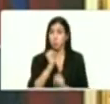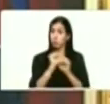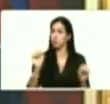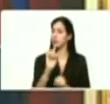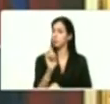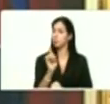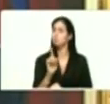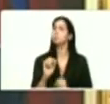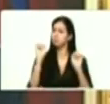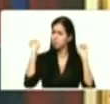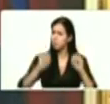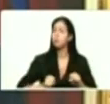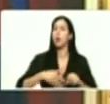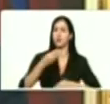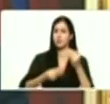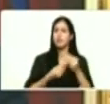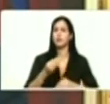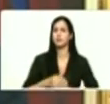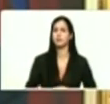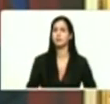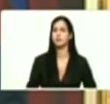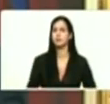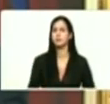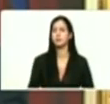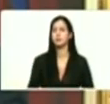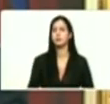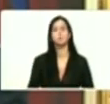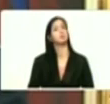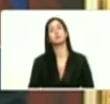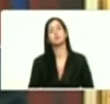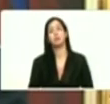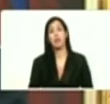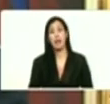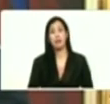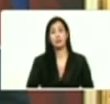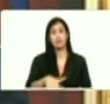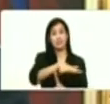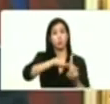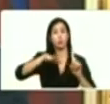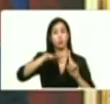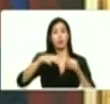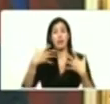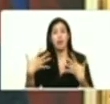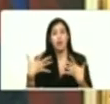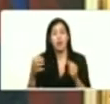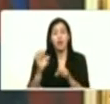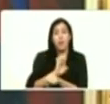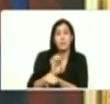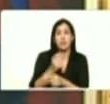no es inalcanzable y en esta situación de emergencia económica